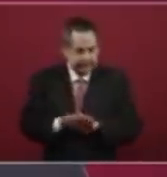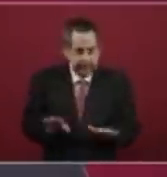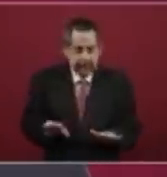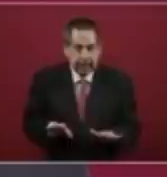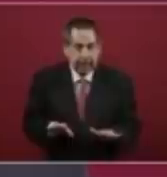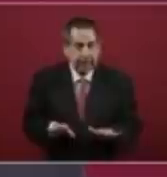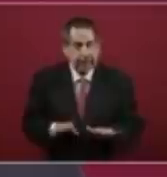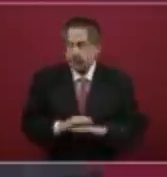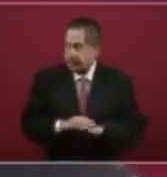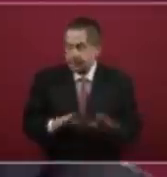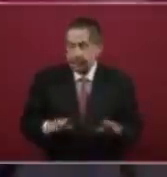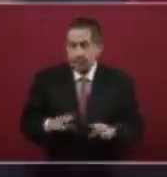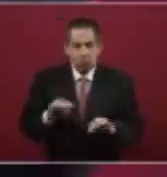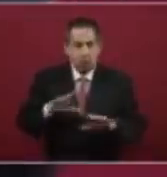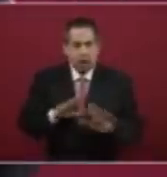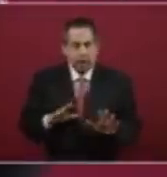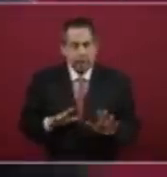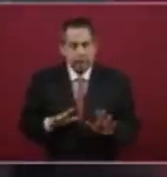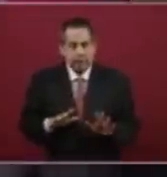no hay